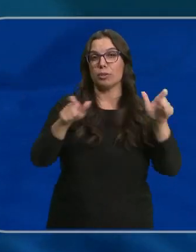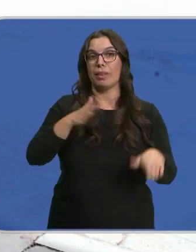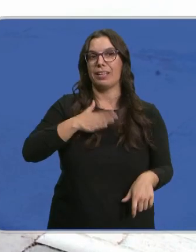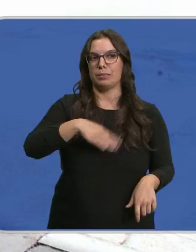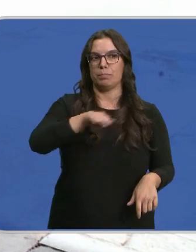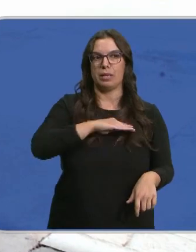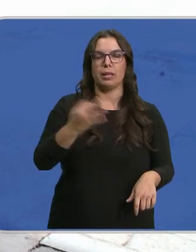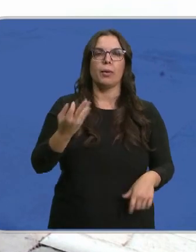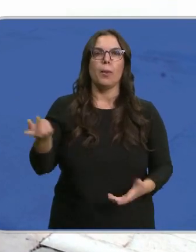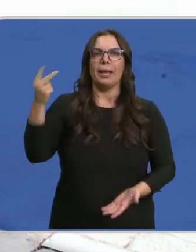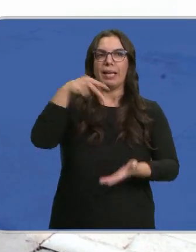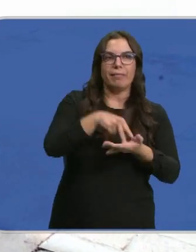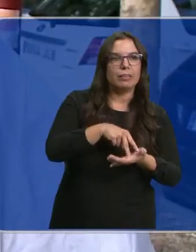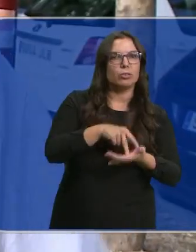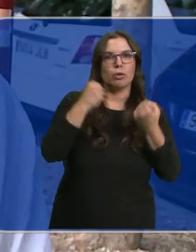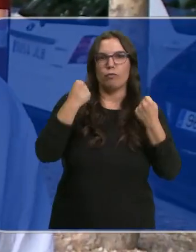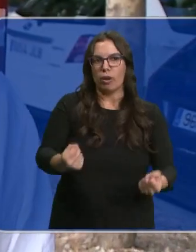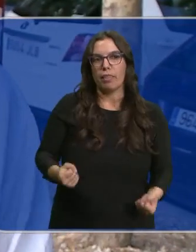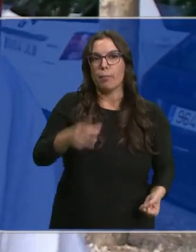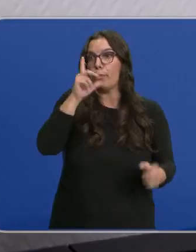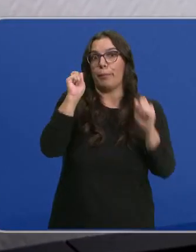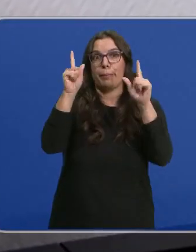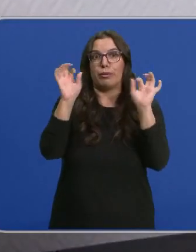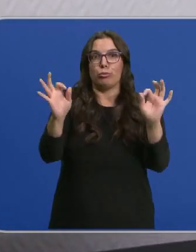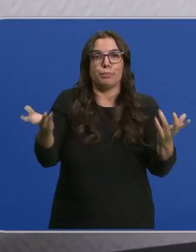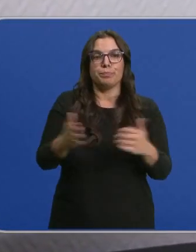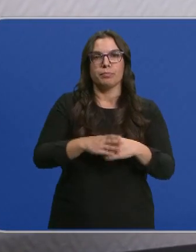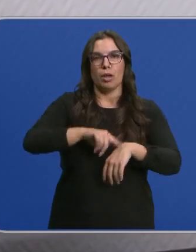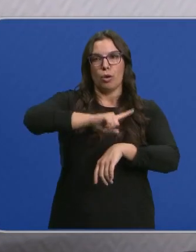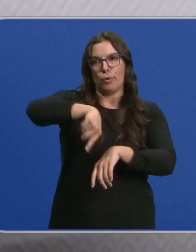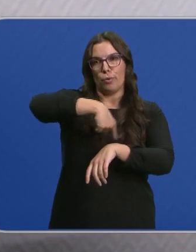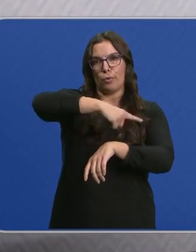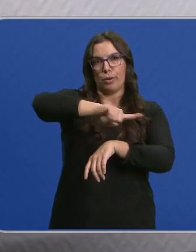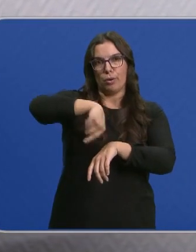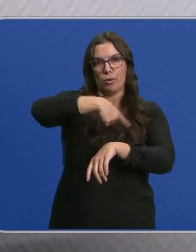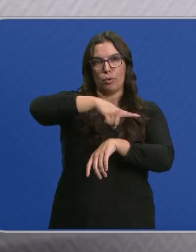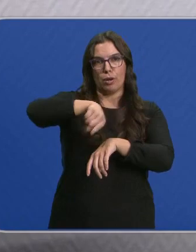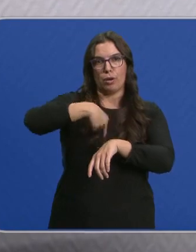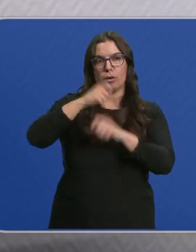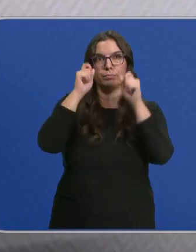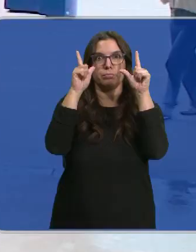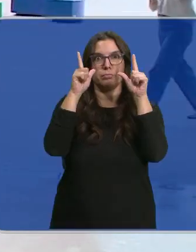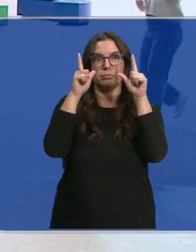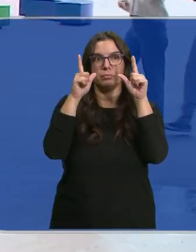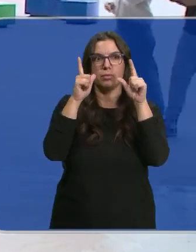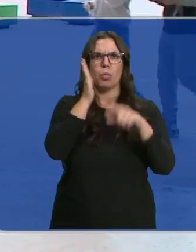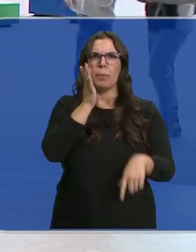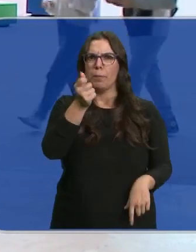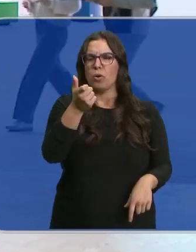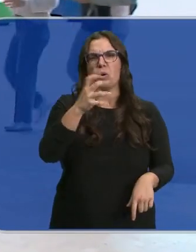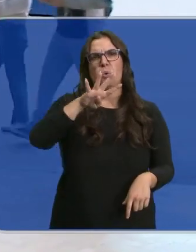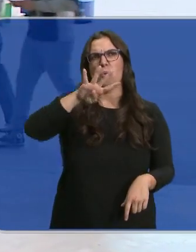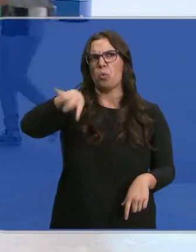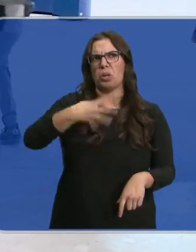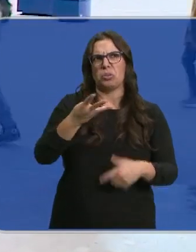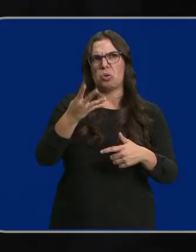españoles. Tengo que levantarme sin más remedio. Porque me despierto. Pasan las horas y no les entra sueño, duermen poco. Yo muy poquitas,